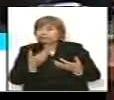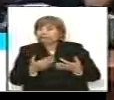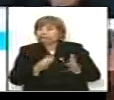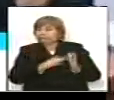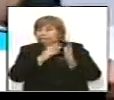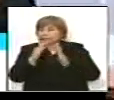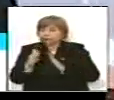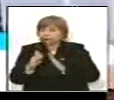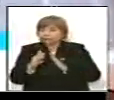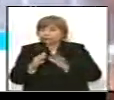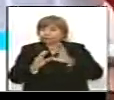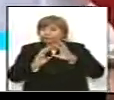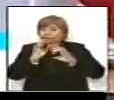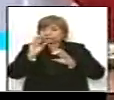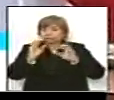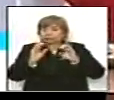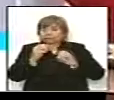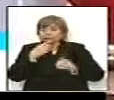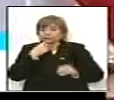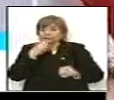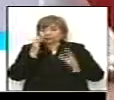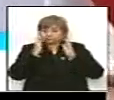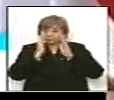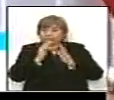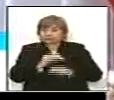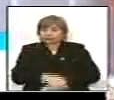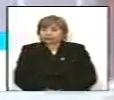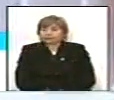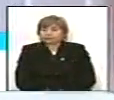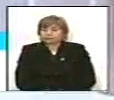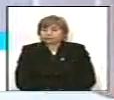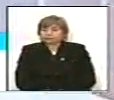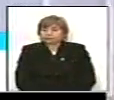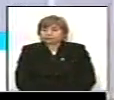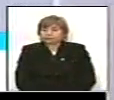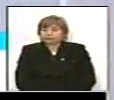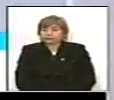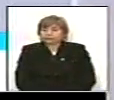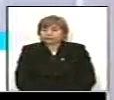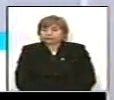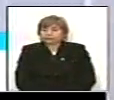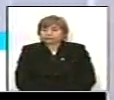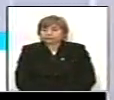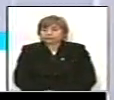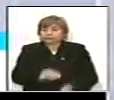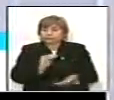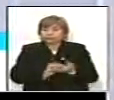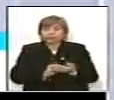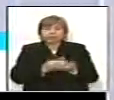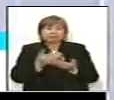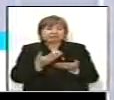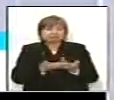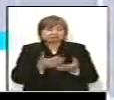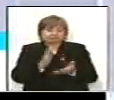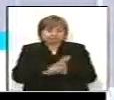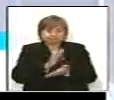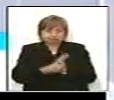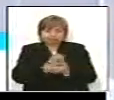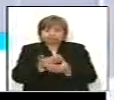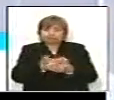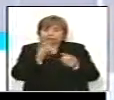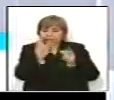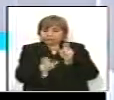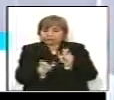al otro flujograma para concentrarnos en los puntos que ha hecho bien usted en puntualizar, que además tiene que ver con trámites, con recursos